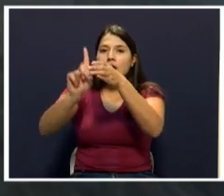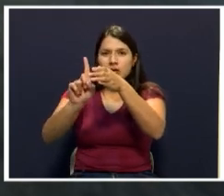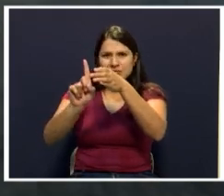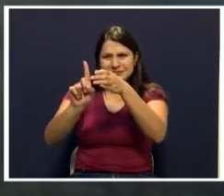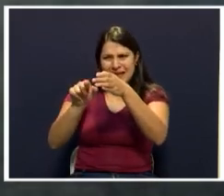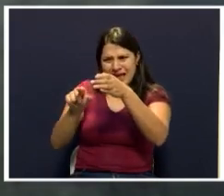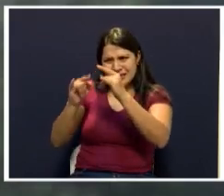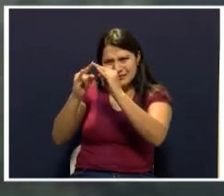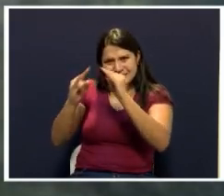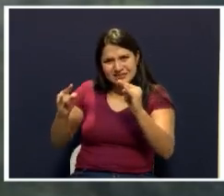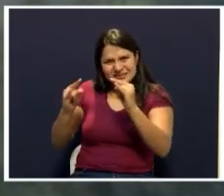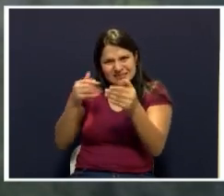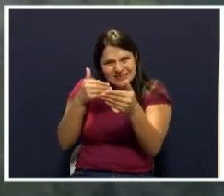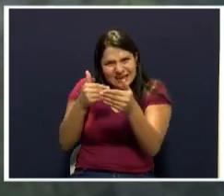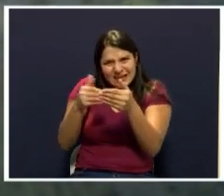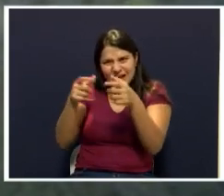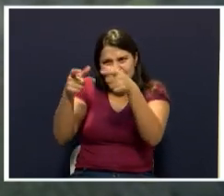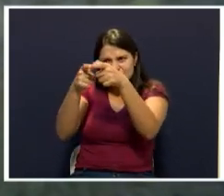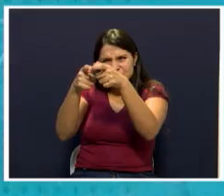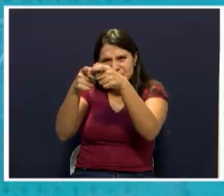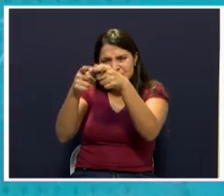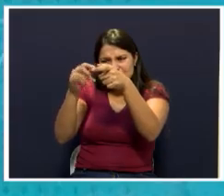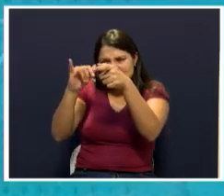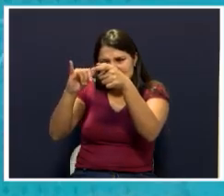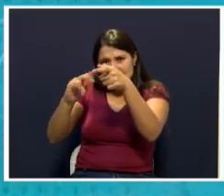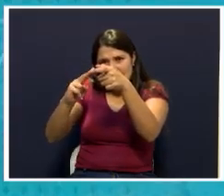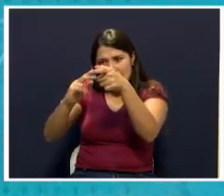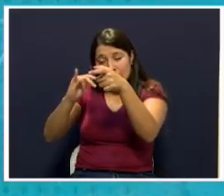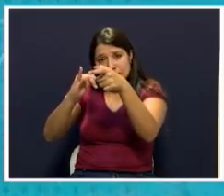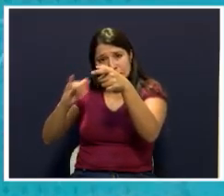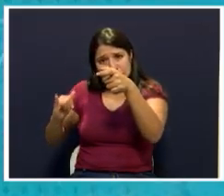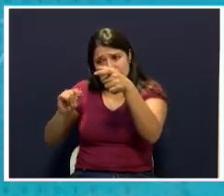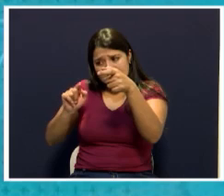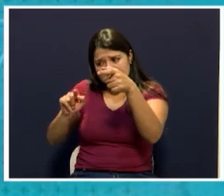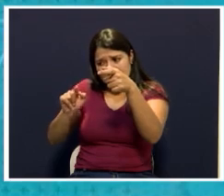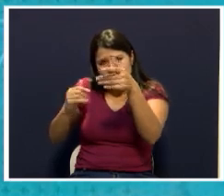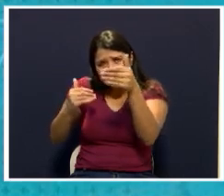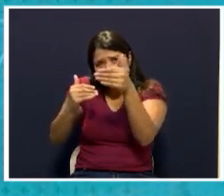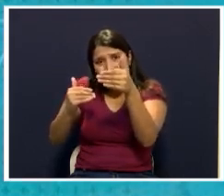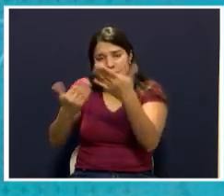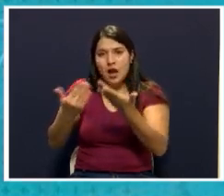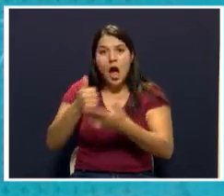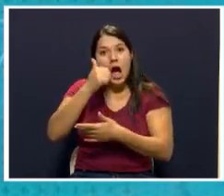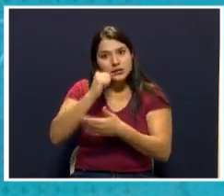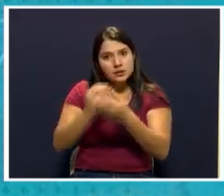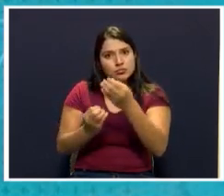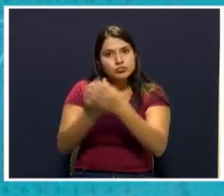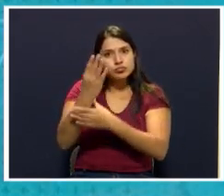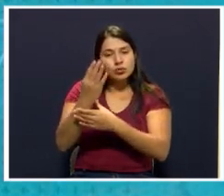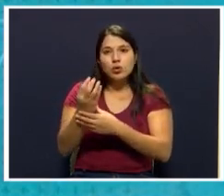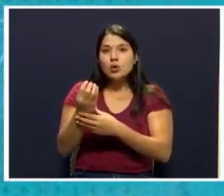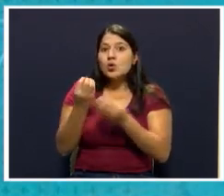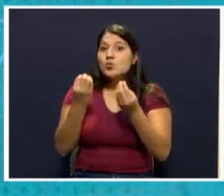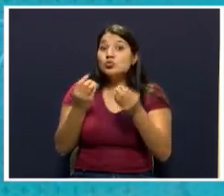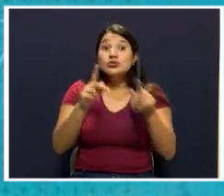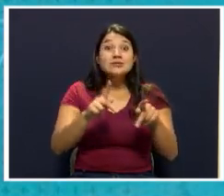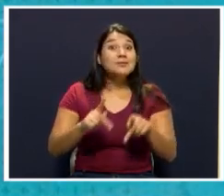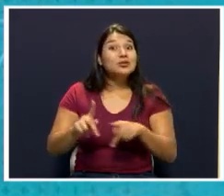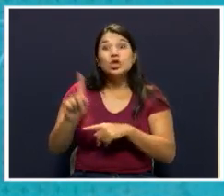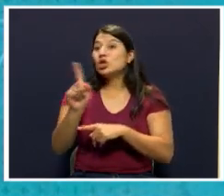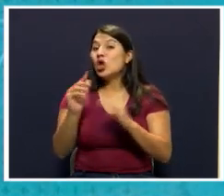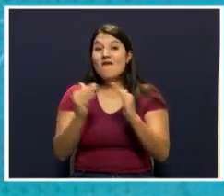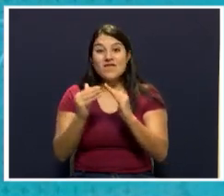activo. Incluso ayer, hubo una erupción. Mucha de esta gente que vino ahí a Rincón de la Vieja ni siquiera era de aquí de Guanacaste,